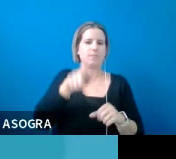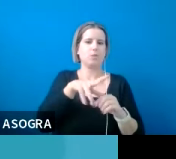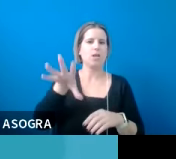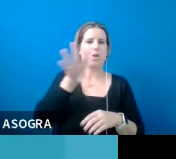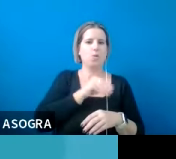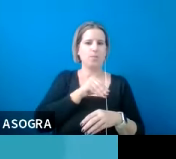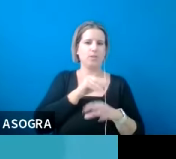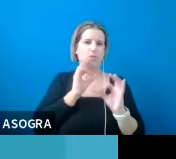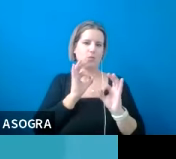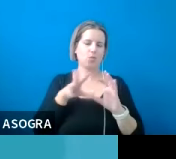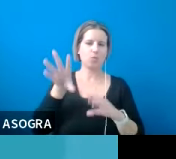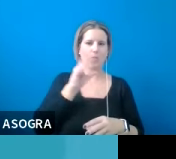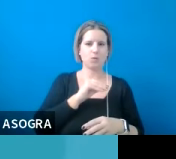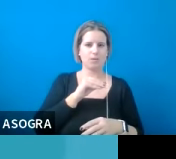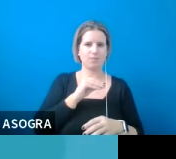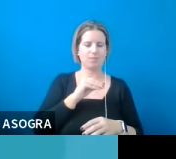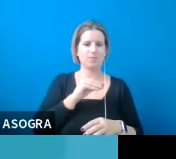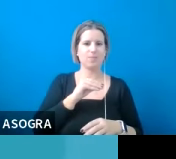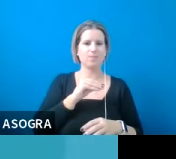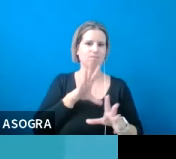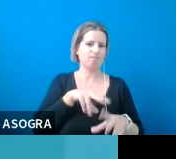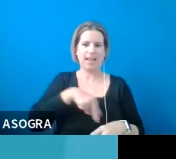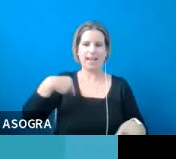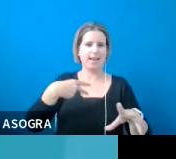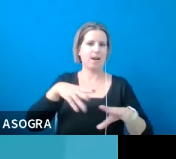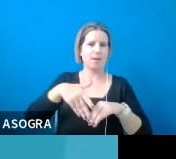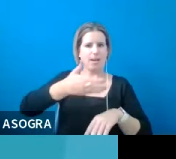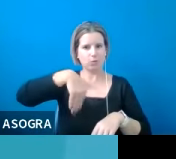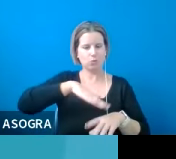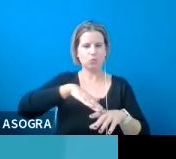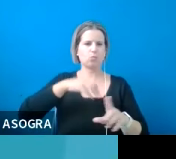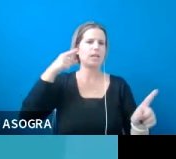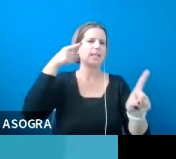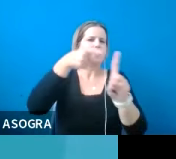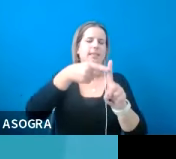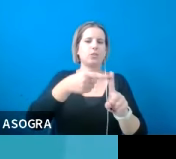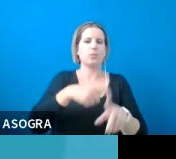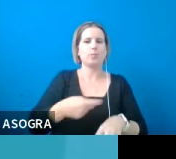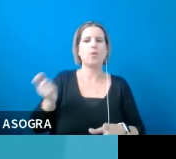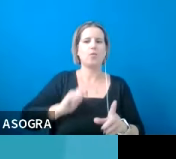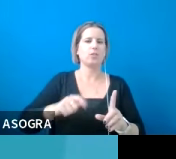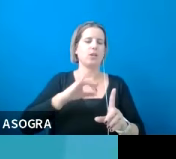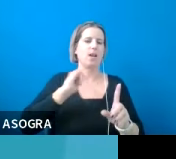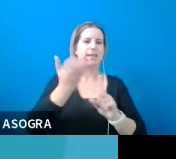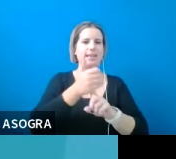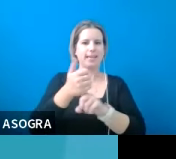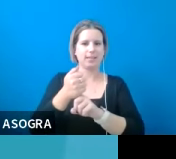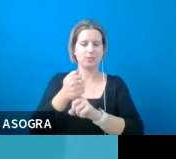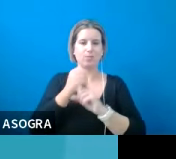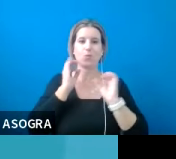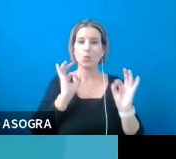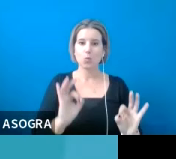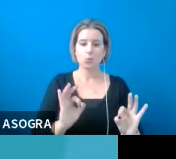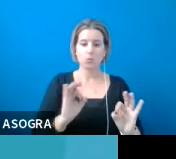proceso que es holístico y que marca muchos retos a nivel profesional y que precisamente